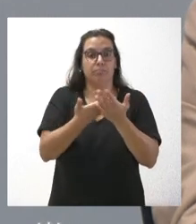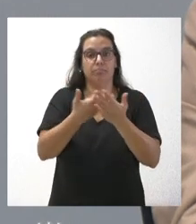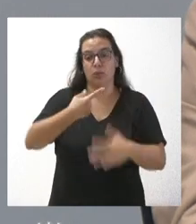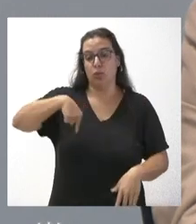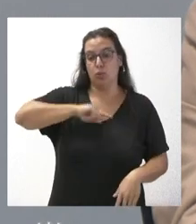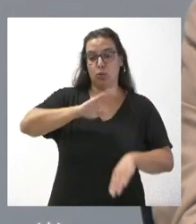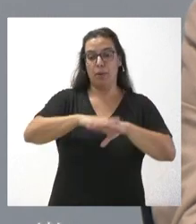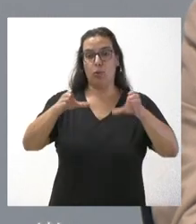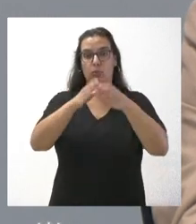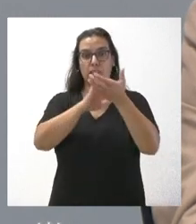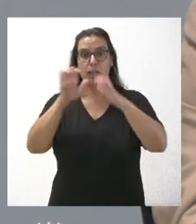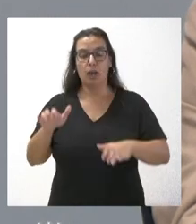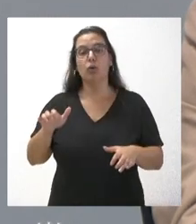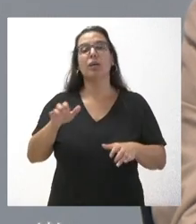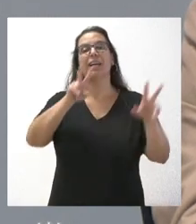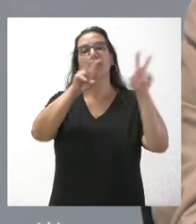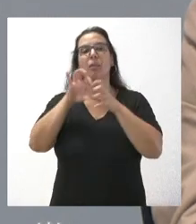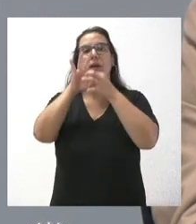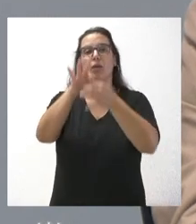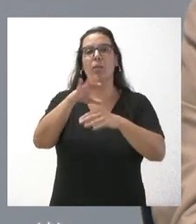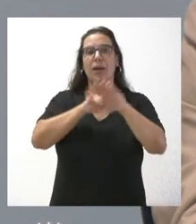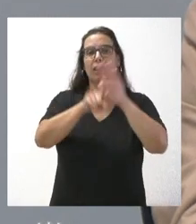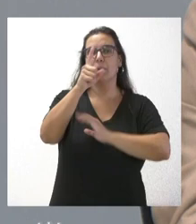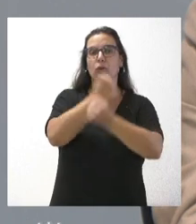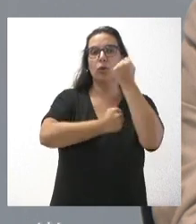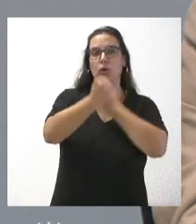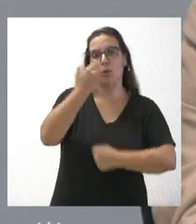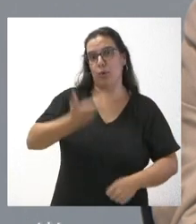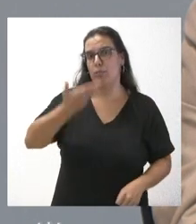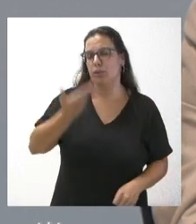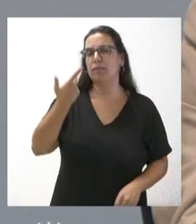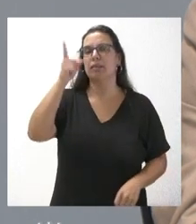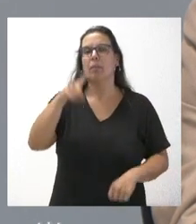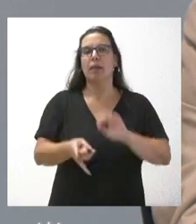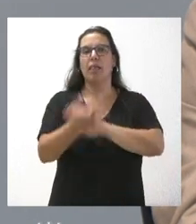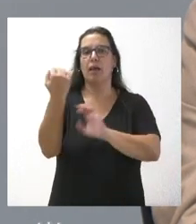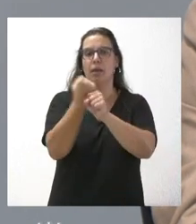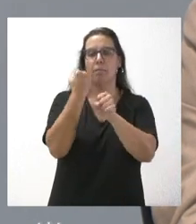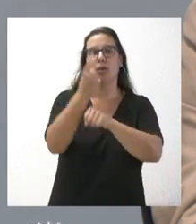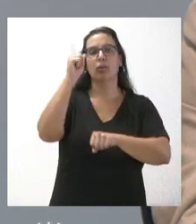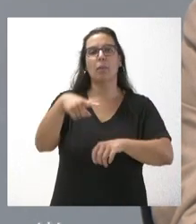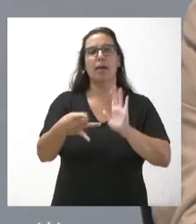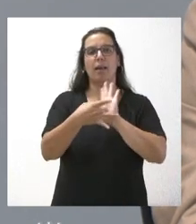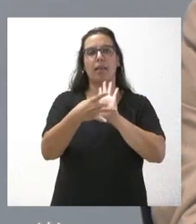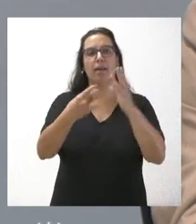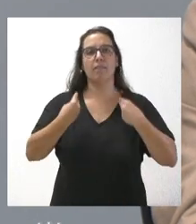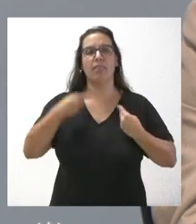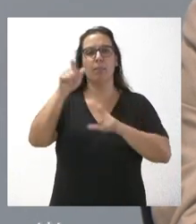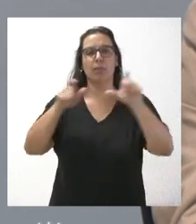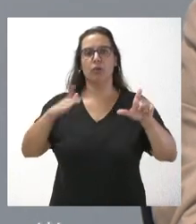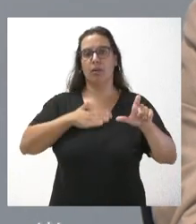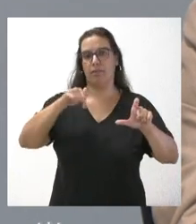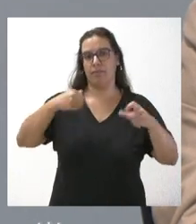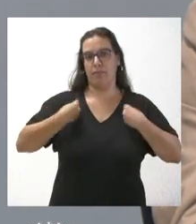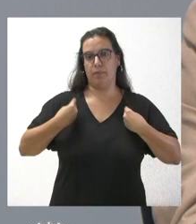Castilla y León otorgamos a los aspectos relativos al crecimiento económico y a la creación de empleo y a la calidad de vida de las personas de nuestra comunidad